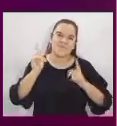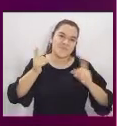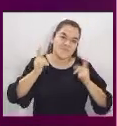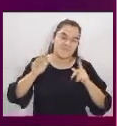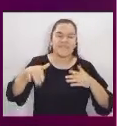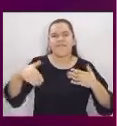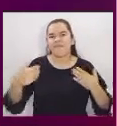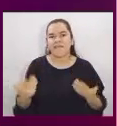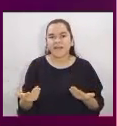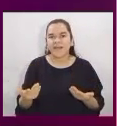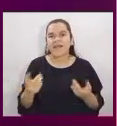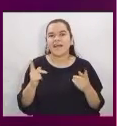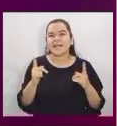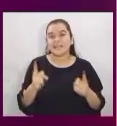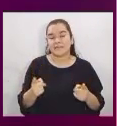con,